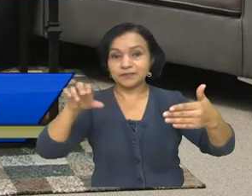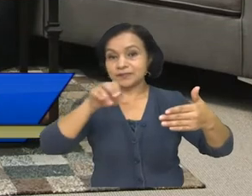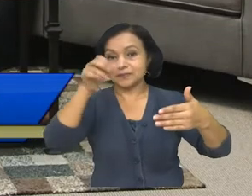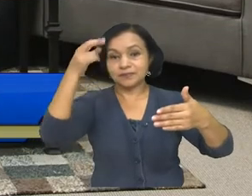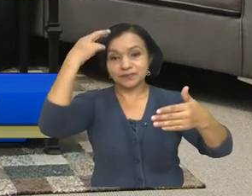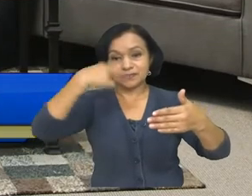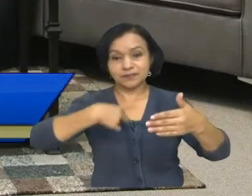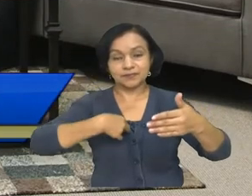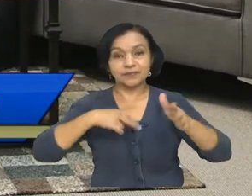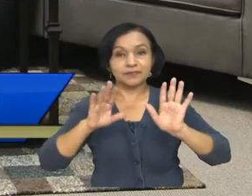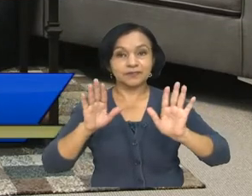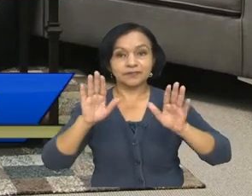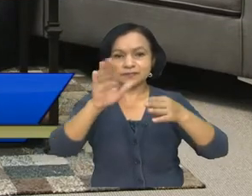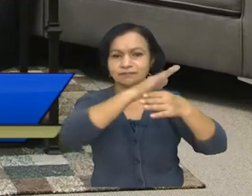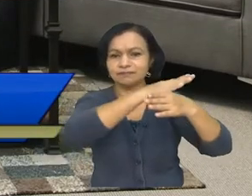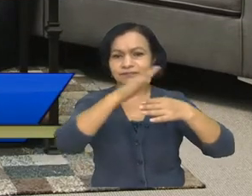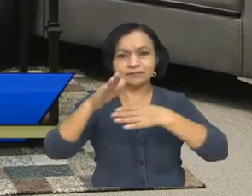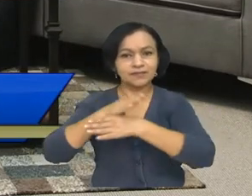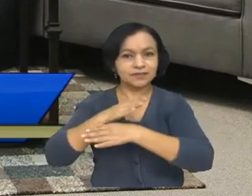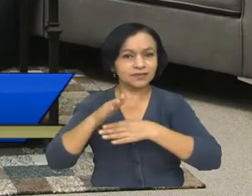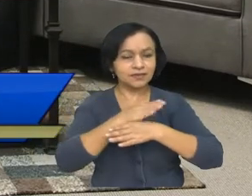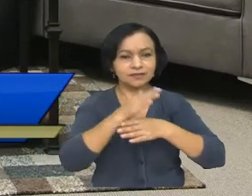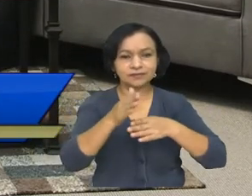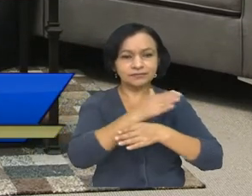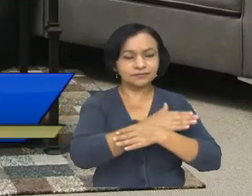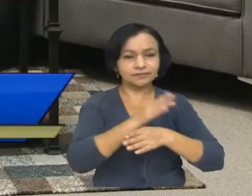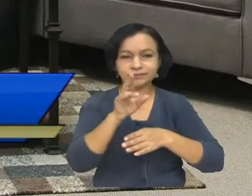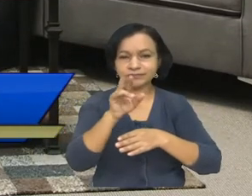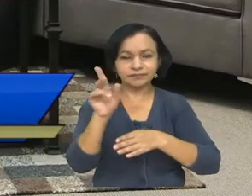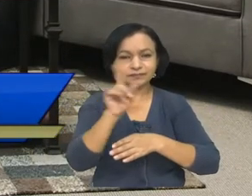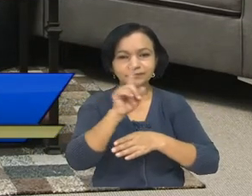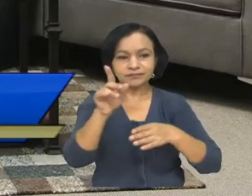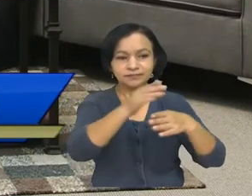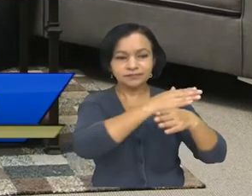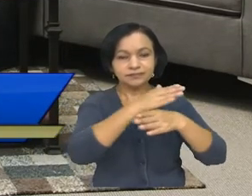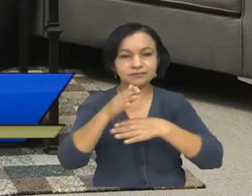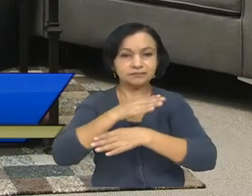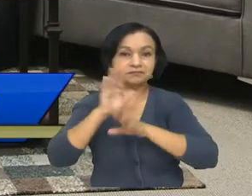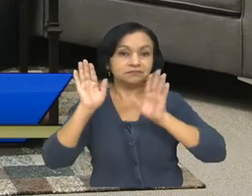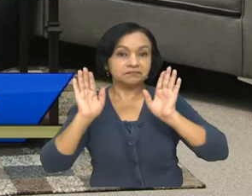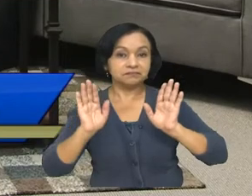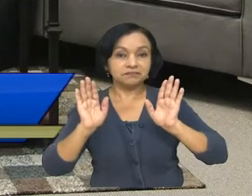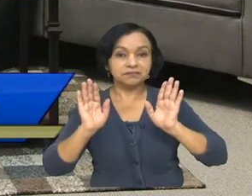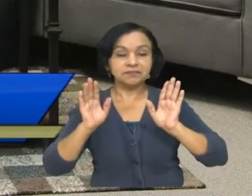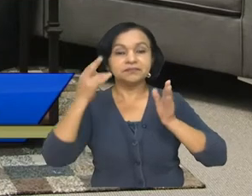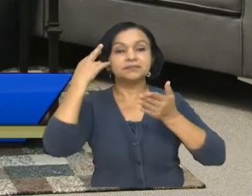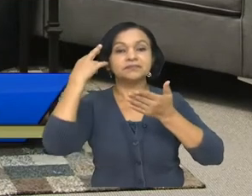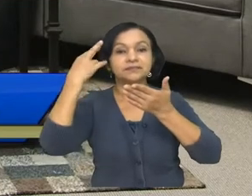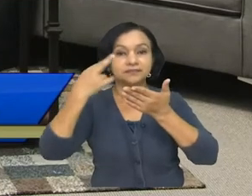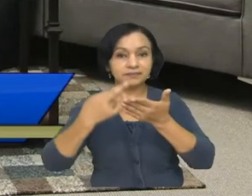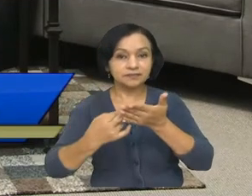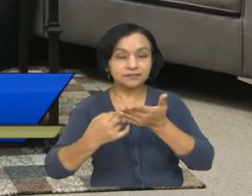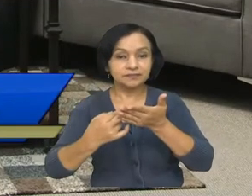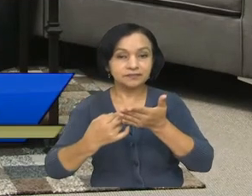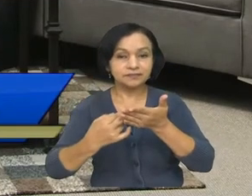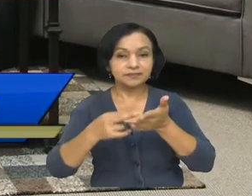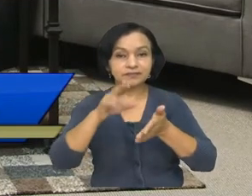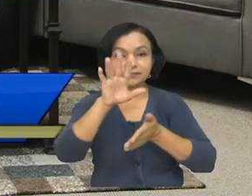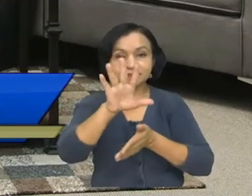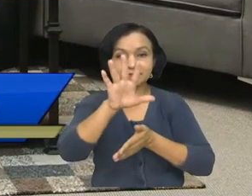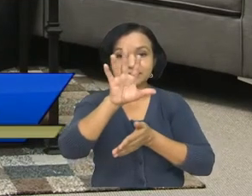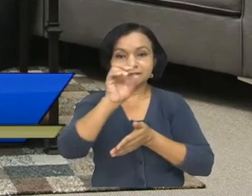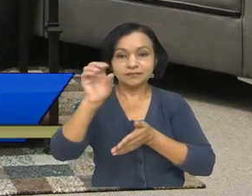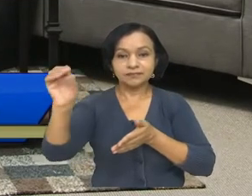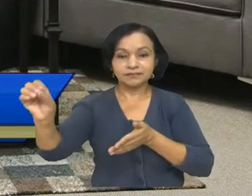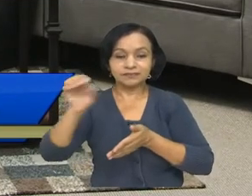responsables, porque como te digo, toda la columna inicial ya no era la misma. Y entonces lo único que recuerdo fueron los primeros 500 córdobas que nos